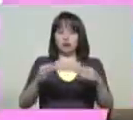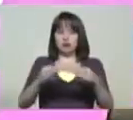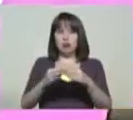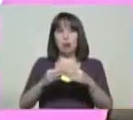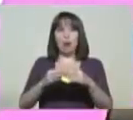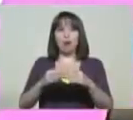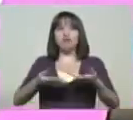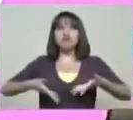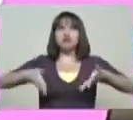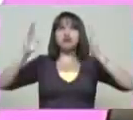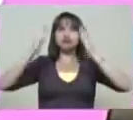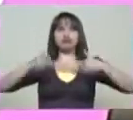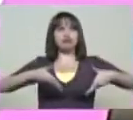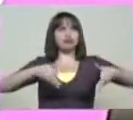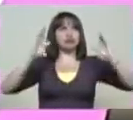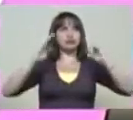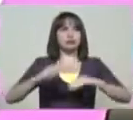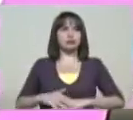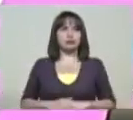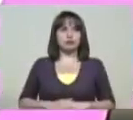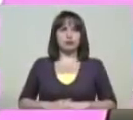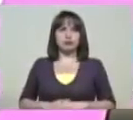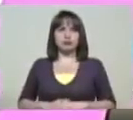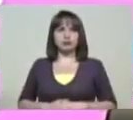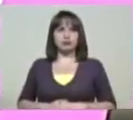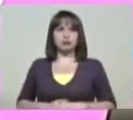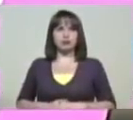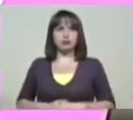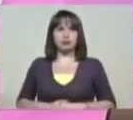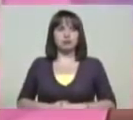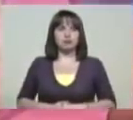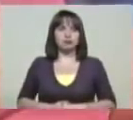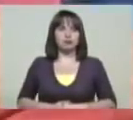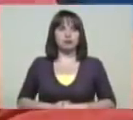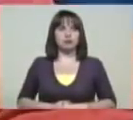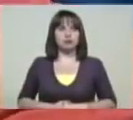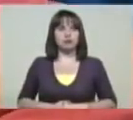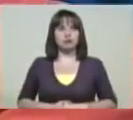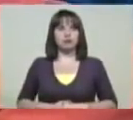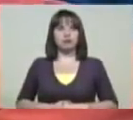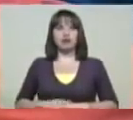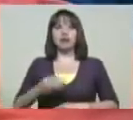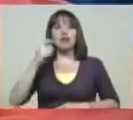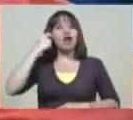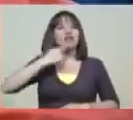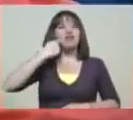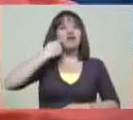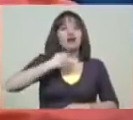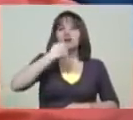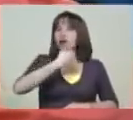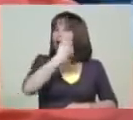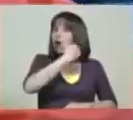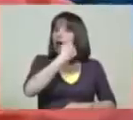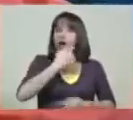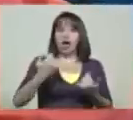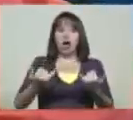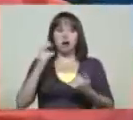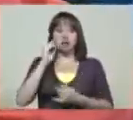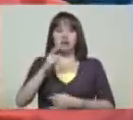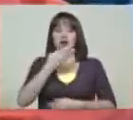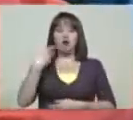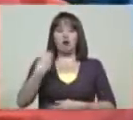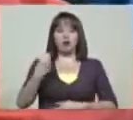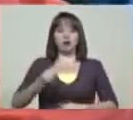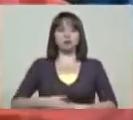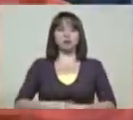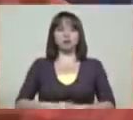apartamento de Alexis Corredor. Alexis, está igualito, mira, se cortó la barba y se ve más bonito, más joven.